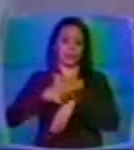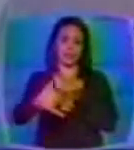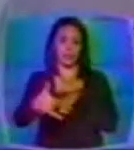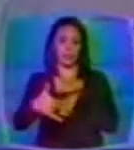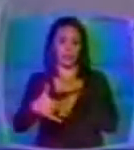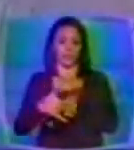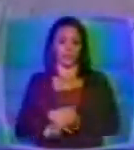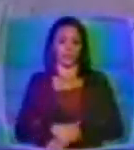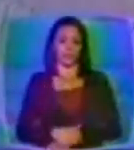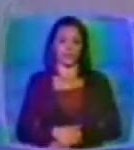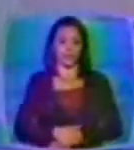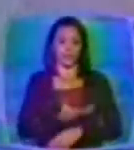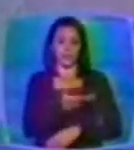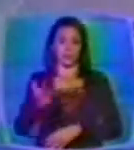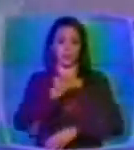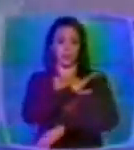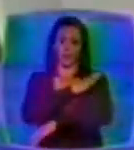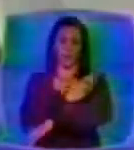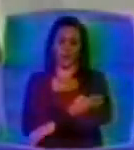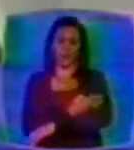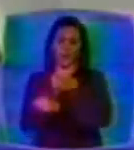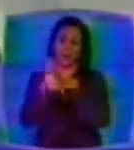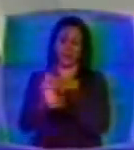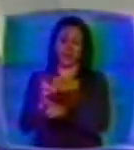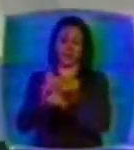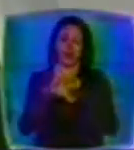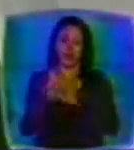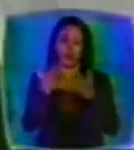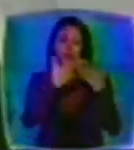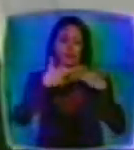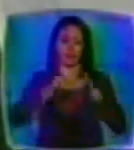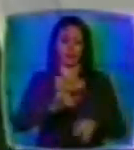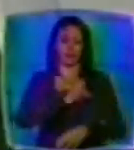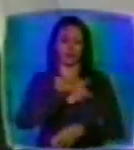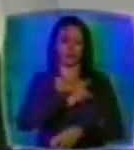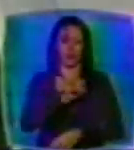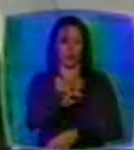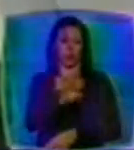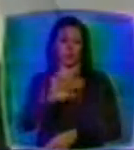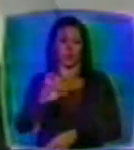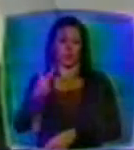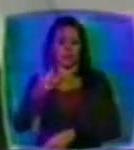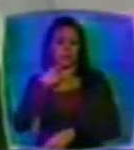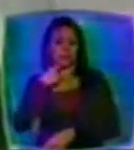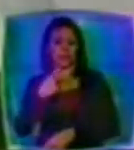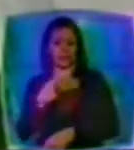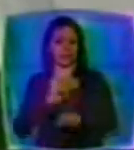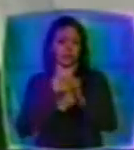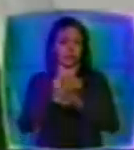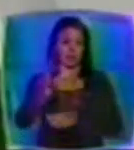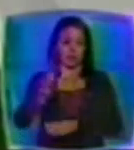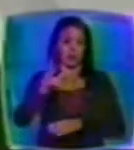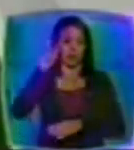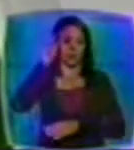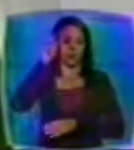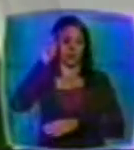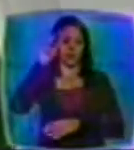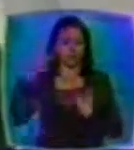los que ostentan el poder dan respuesta. Asimismo, estudiantes de la Universidad Central de Venezuela destacaron que continuarán con los